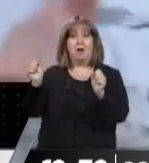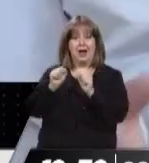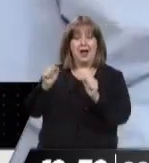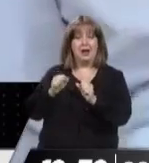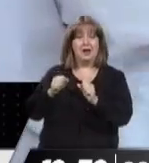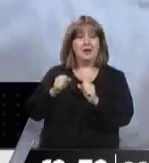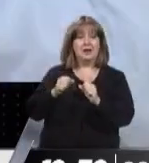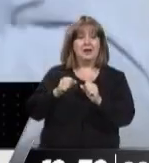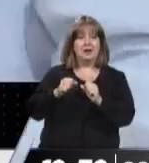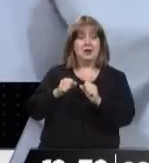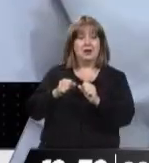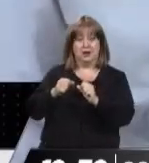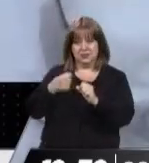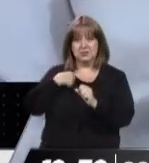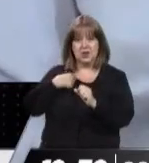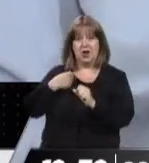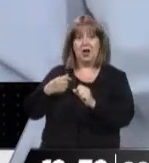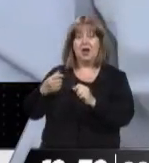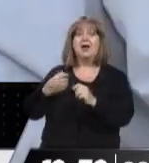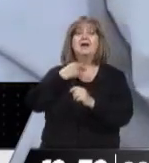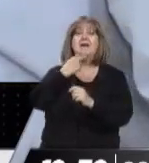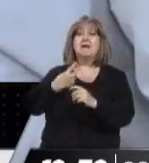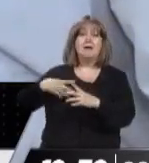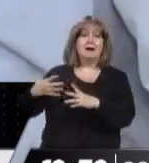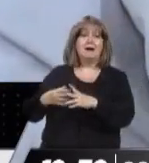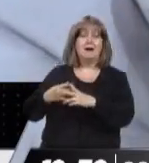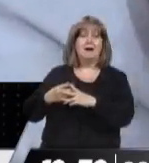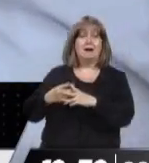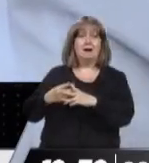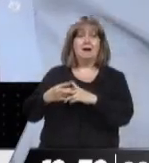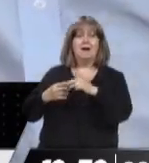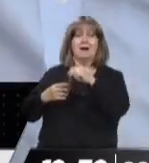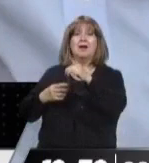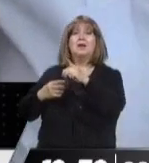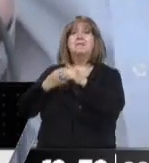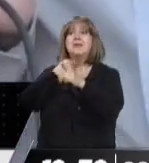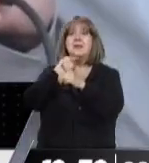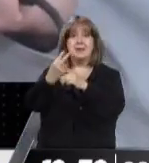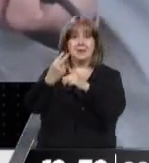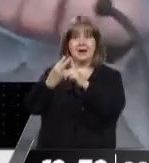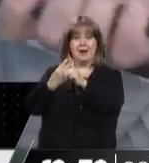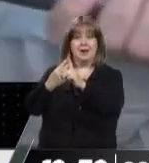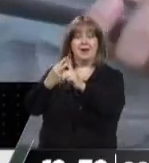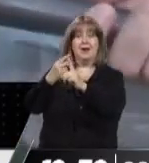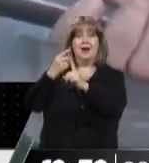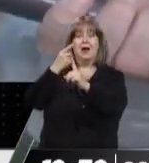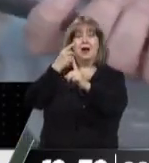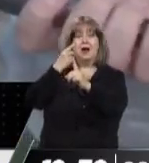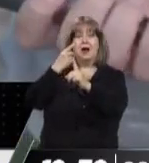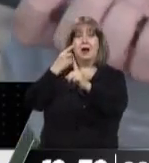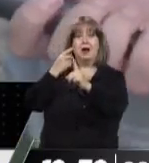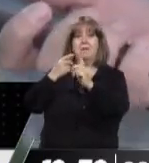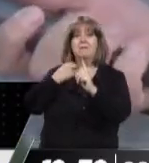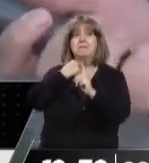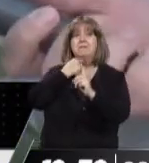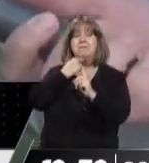¿Y a los dos le diste caña? O sea, a los dos le diste caña. Una vez estaba pegando en una esquina que estaba vendiendo mi hija. Sí. Me apuñaré. Yo